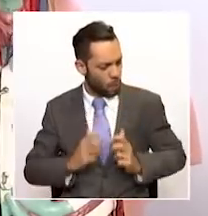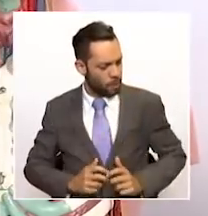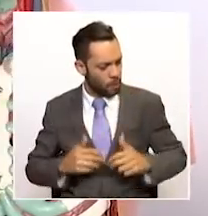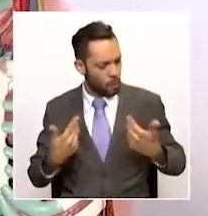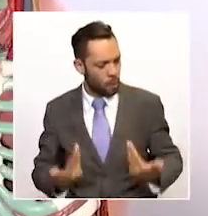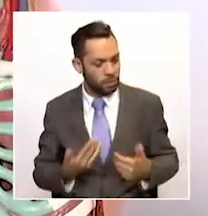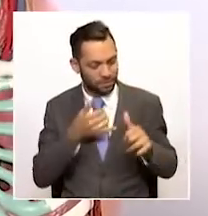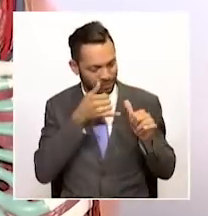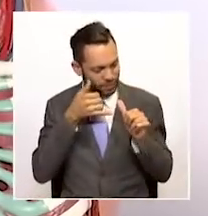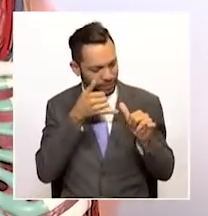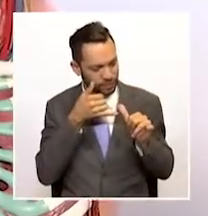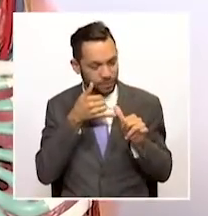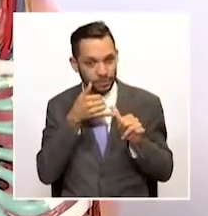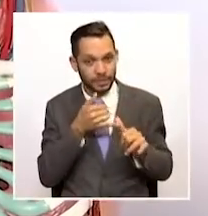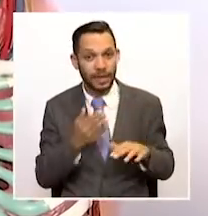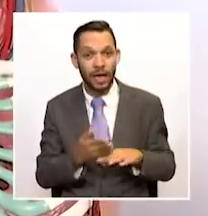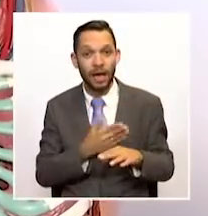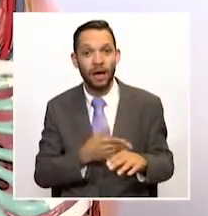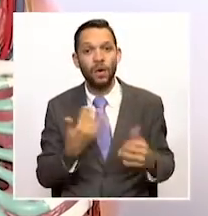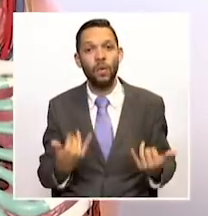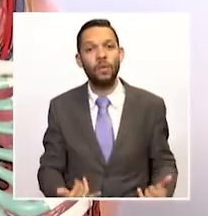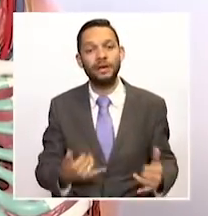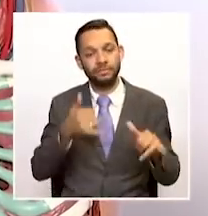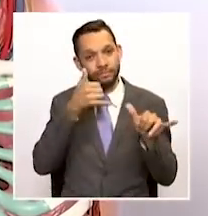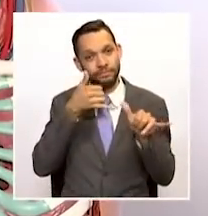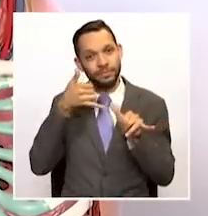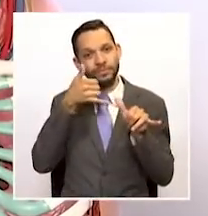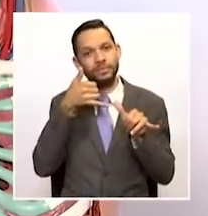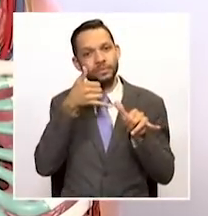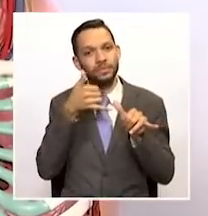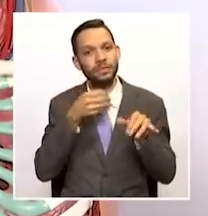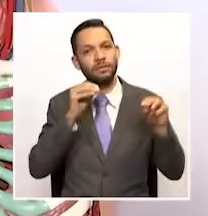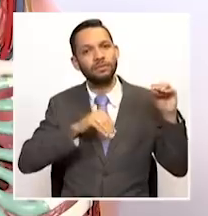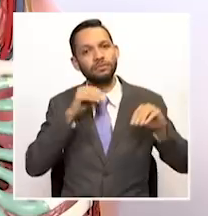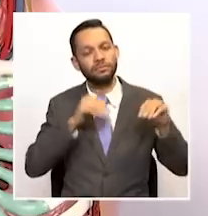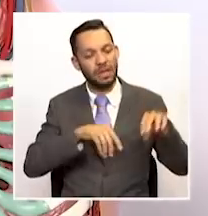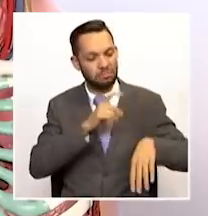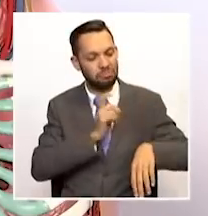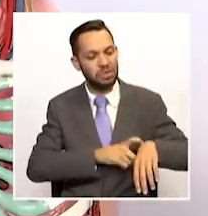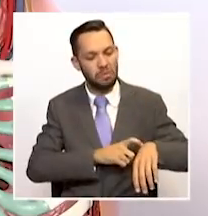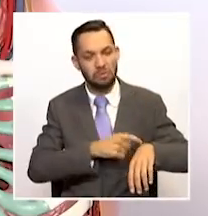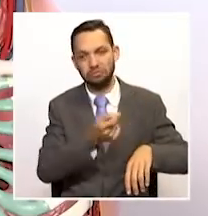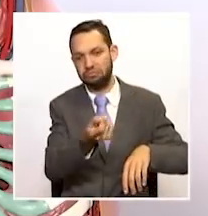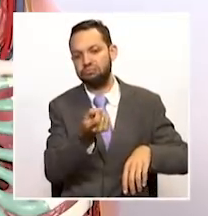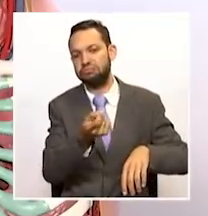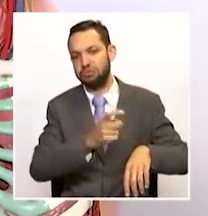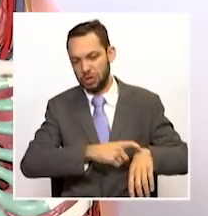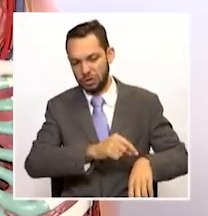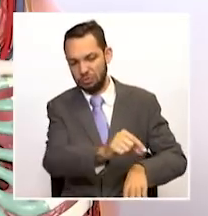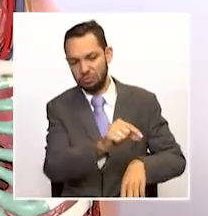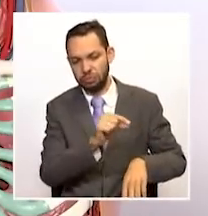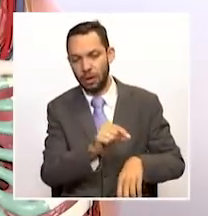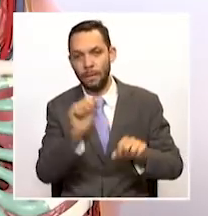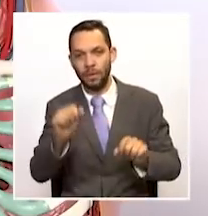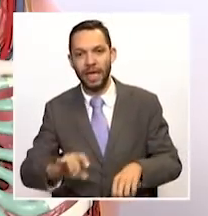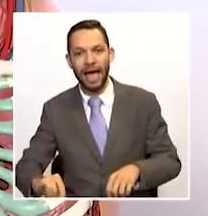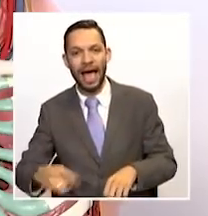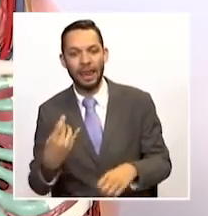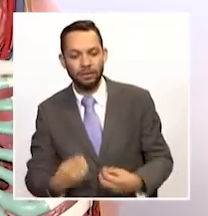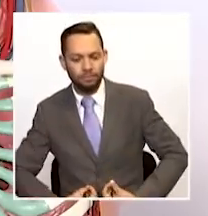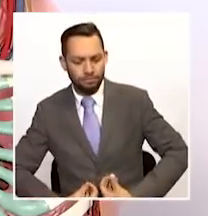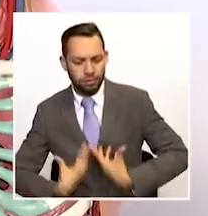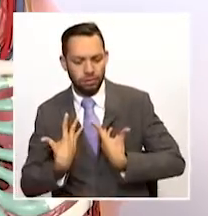actualmente ellos hacen unos exámenes que nos permiten en corto tiempo definir qué bacteria está atacando a la persona y qué